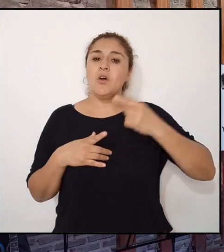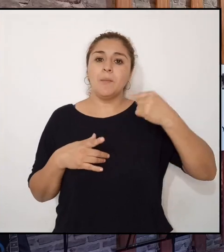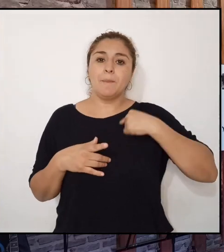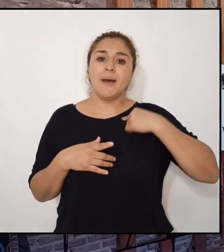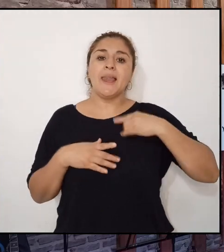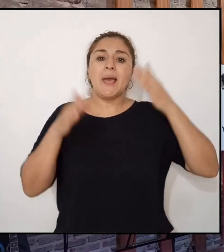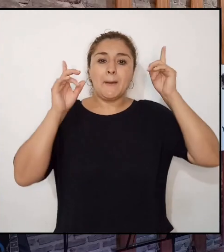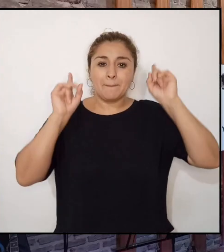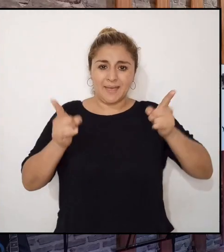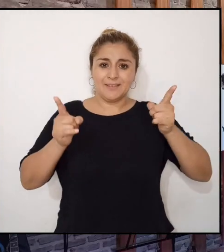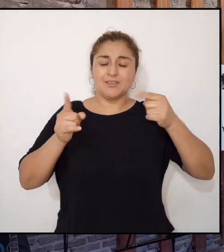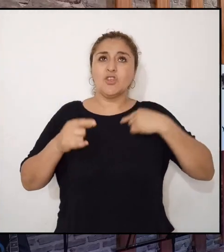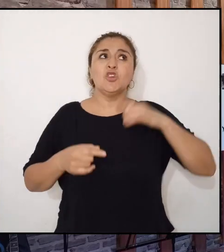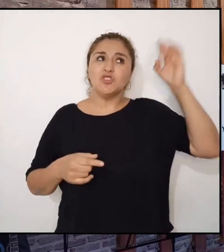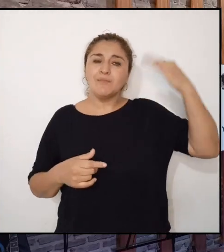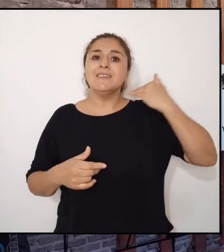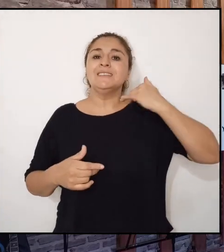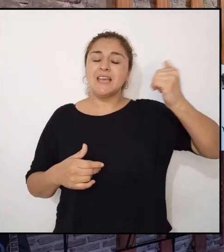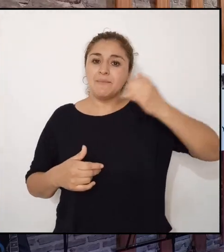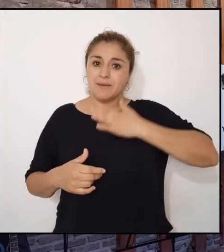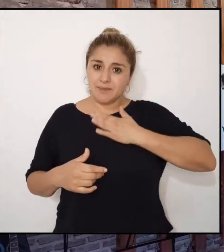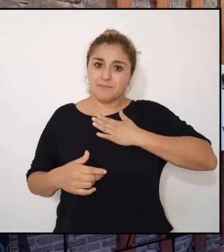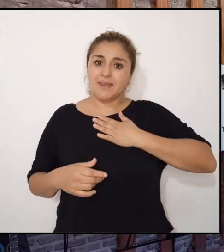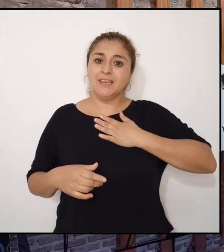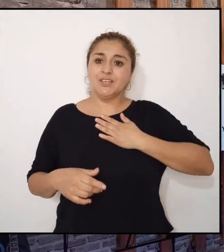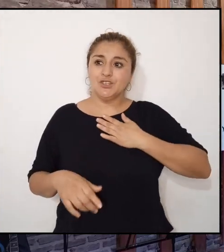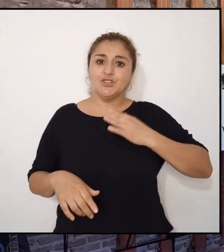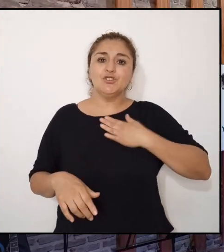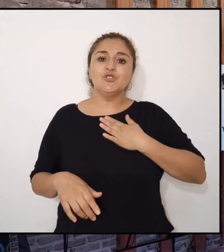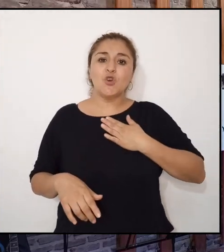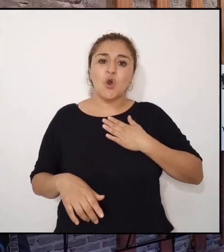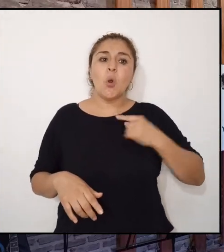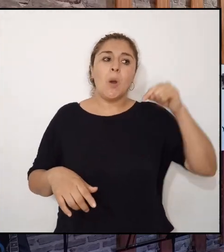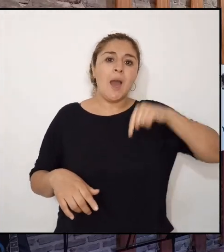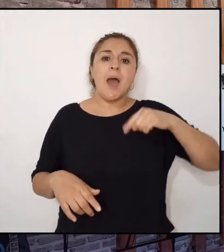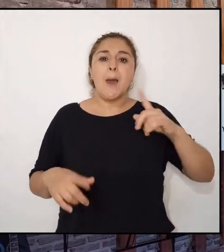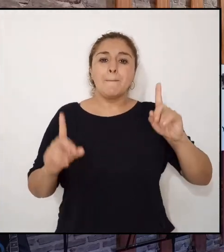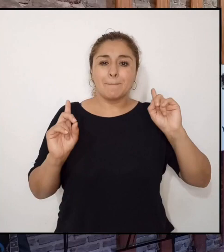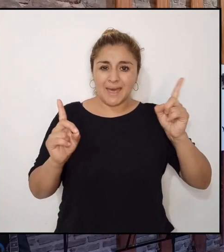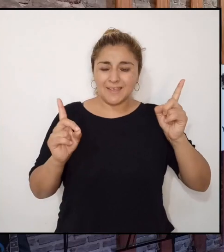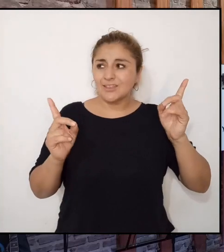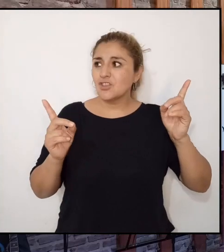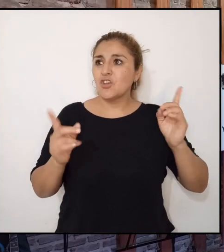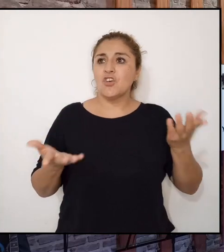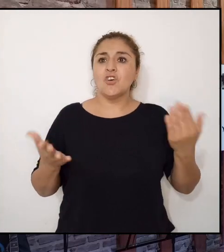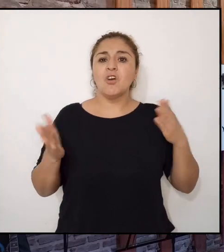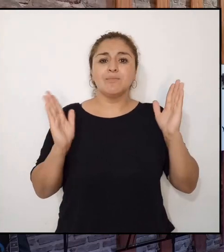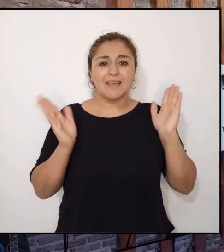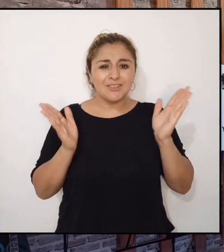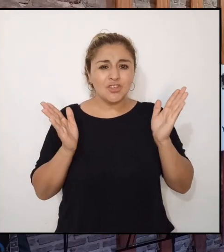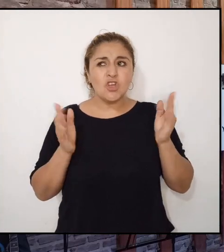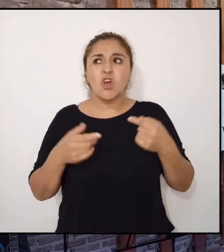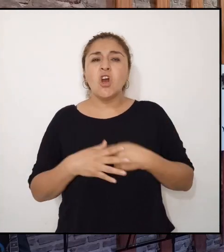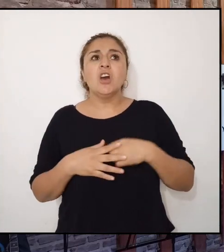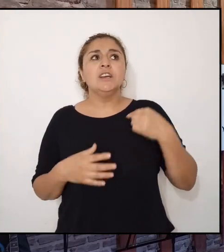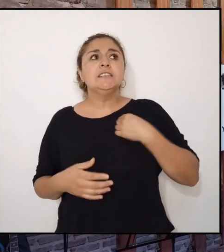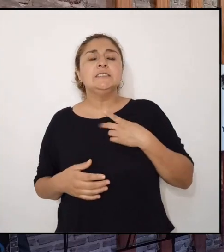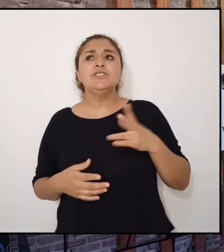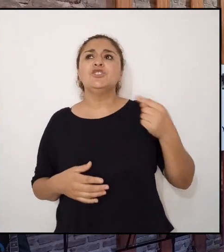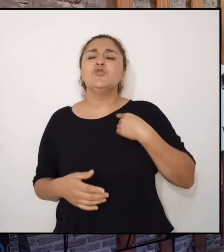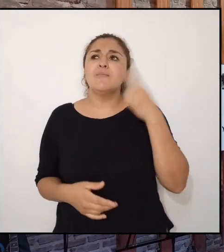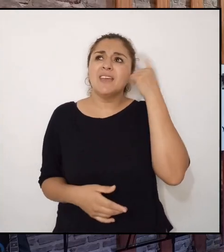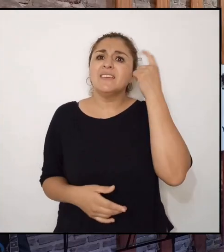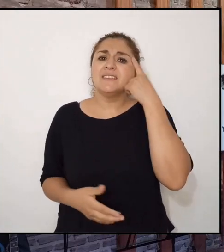me siento mal, no sé. Digo, está todo bien, tengo un buen trabajo, tengo una hermosa familia, estoy sirviendo a Dios acá en la iglesia,